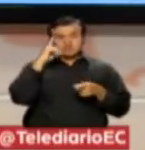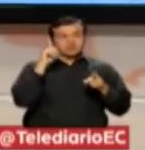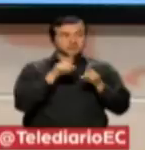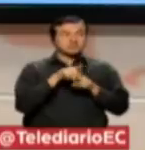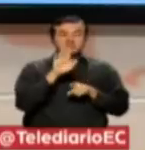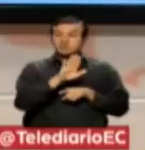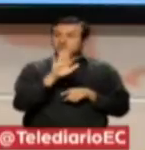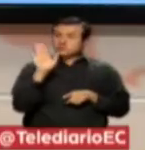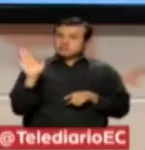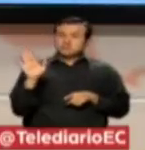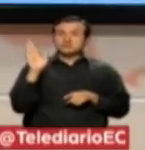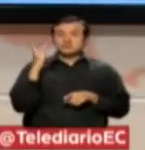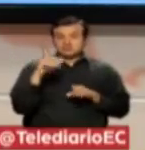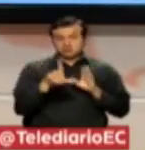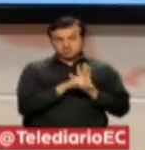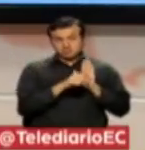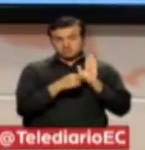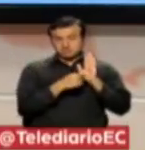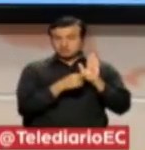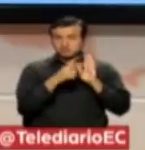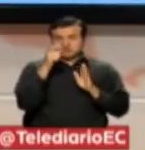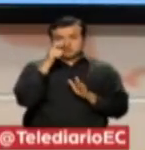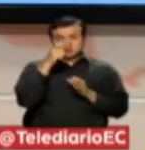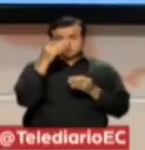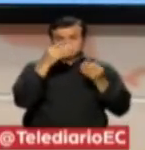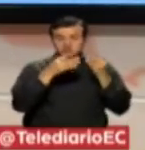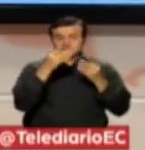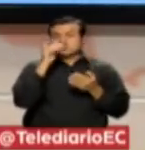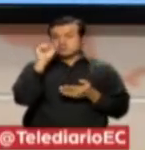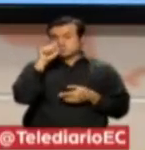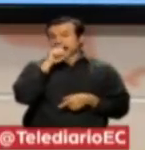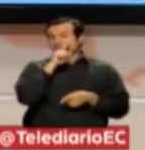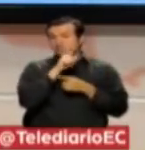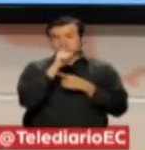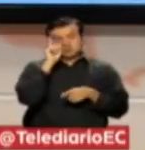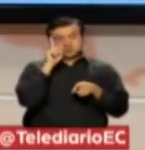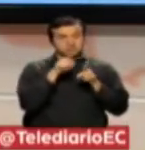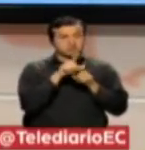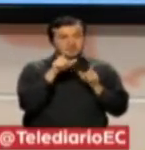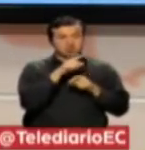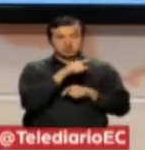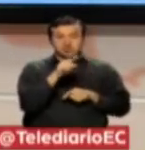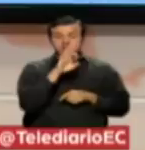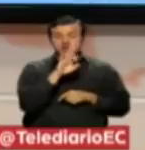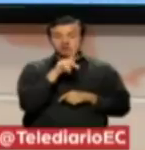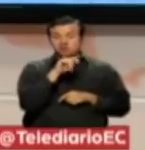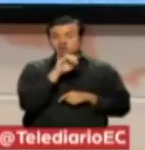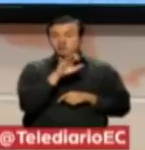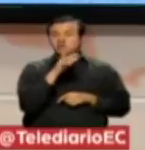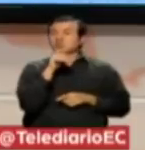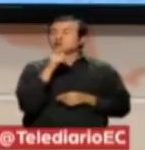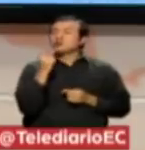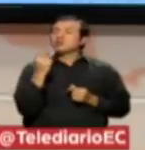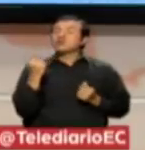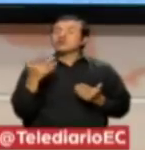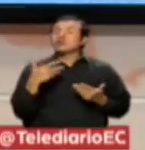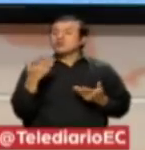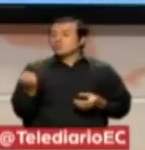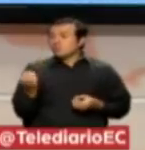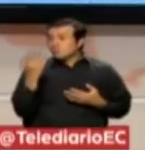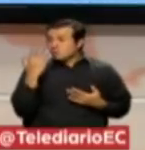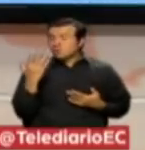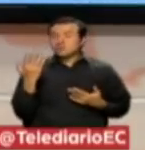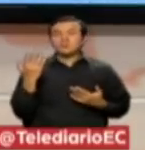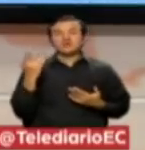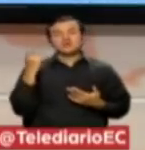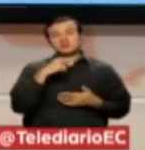Hay acuerdos que están delegados a la justicia, que se pueden hacer en caso de que gente como el señor Topic diga de dónde salió el dinero, porque lo que nosotros